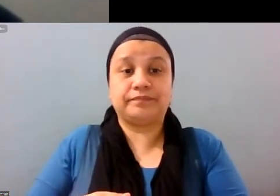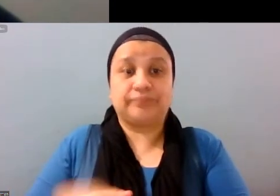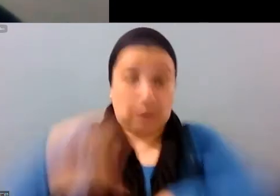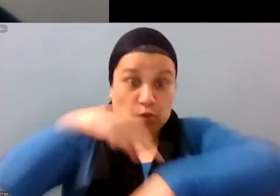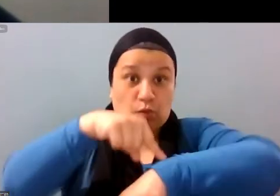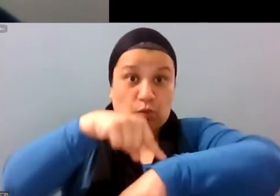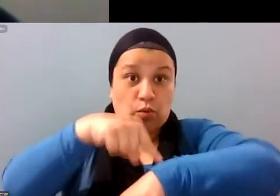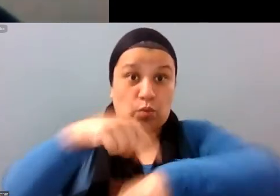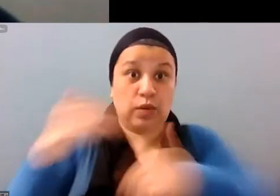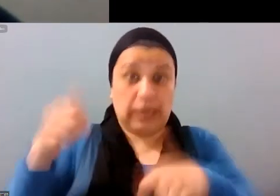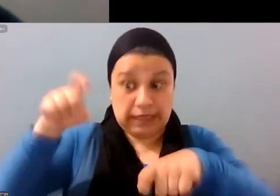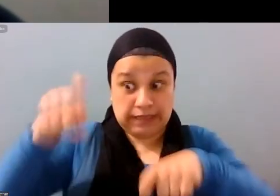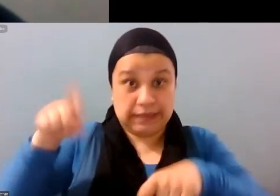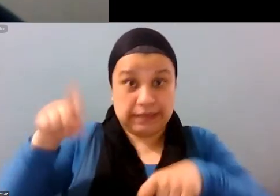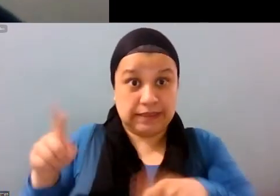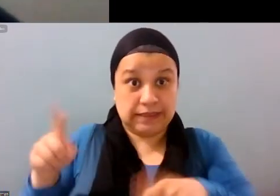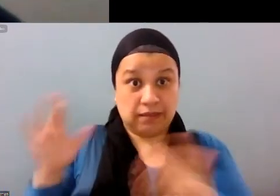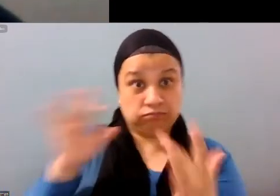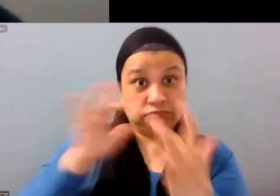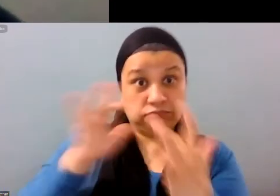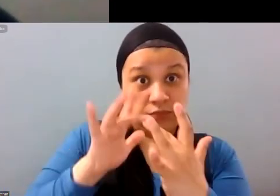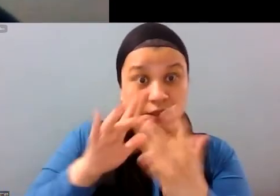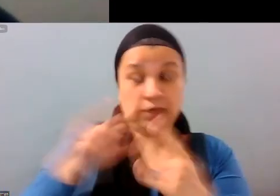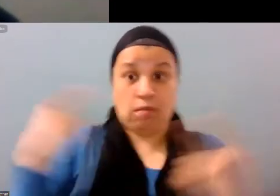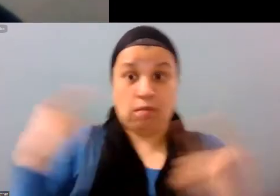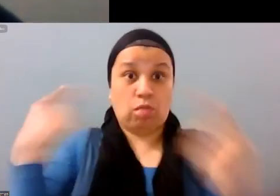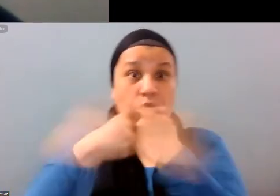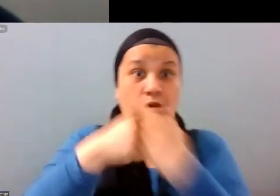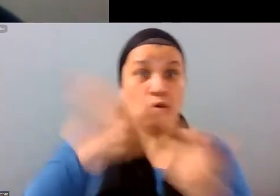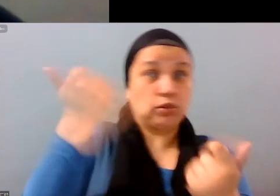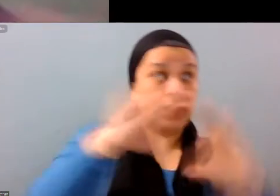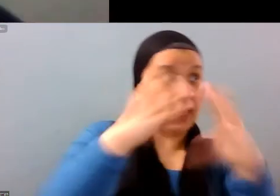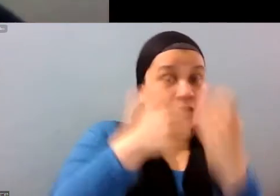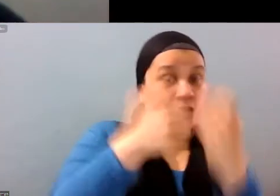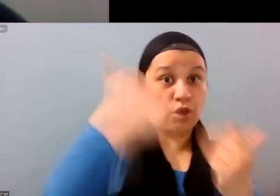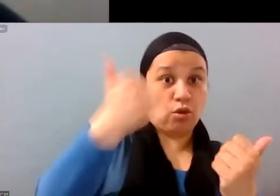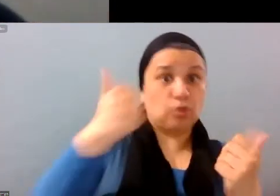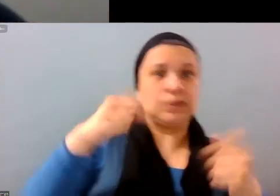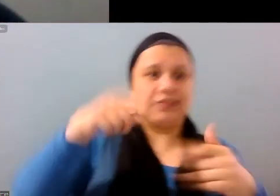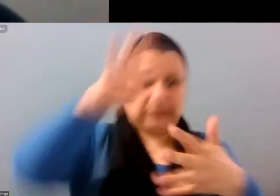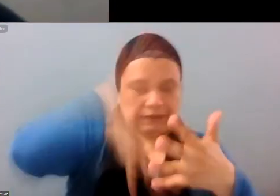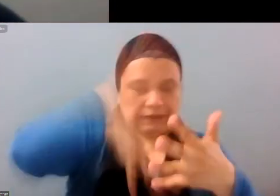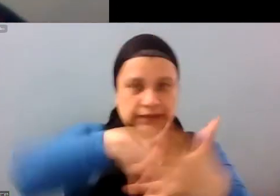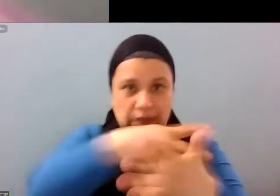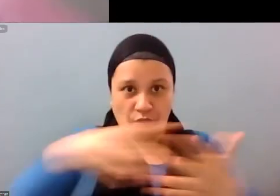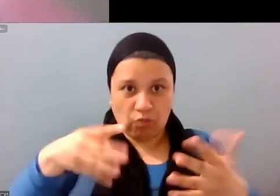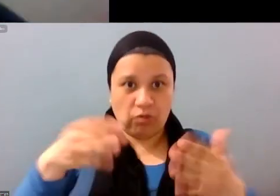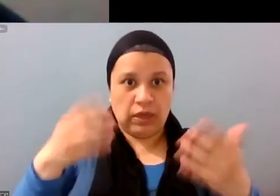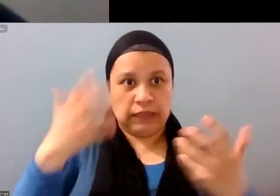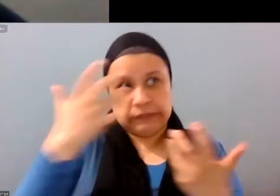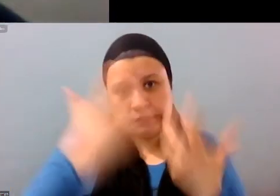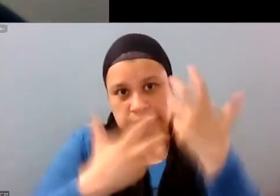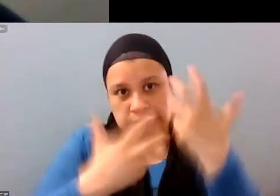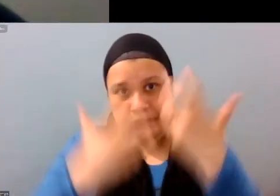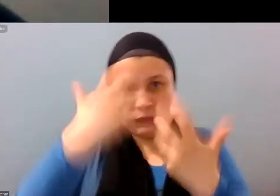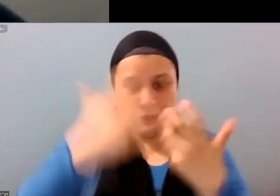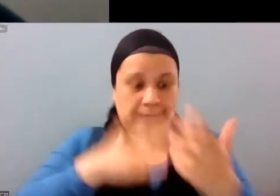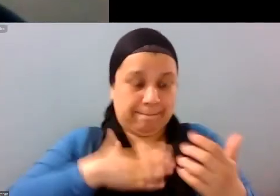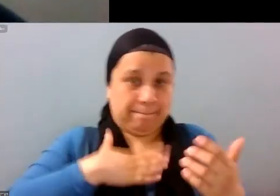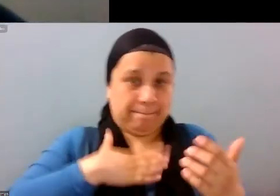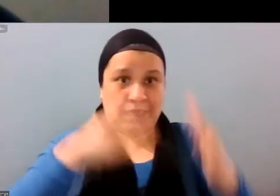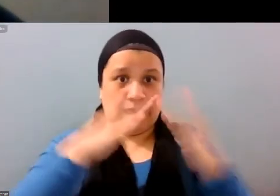tuviera que conectarse no chocara con las clases del otro dividirse adecuar mi caso para que fuera una